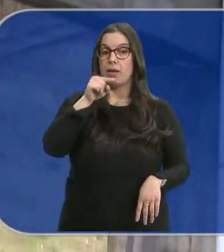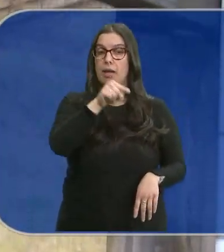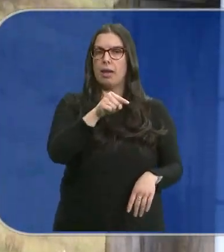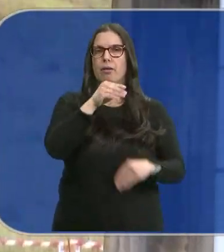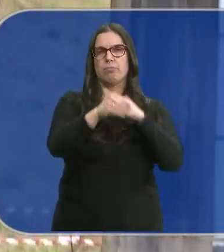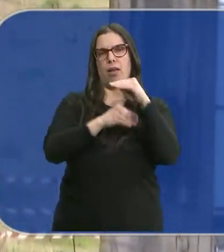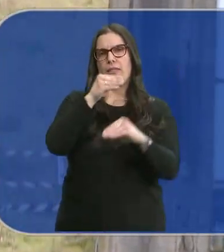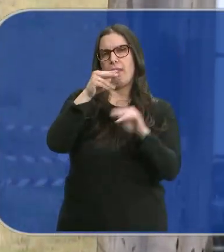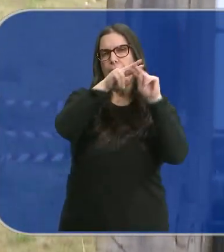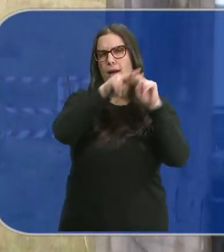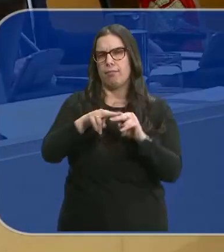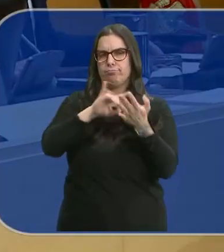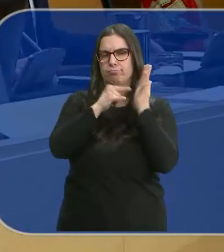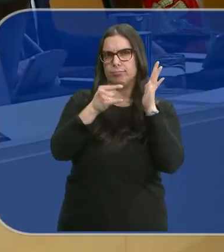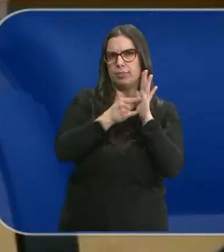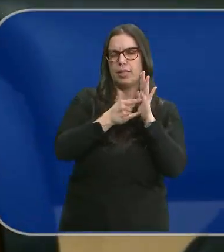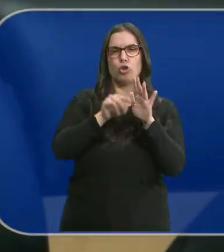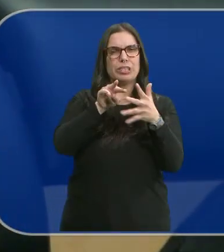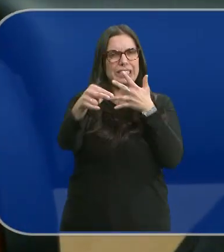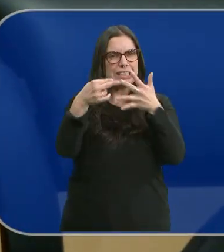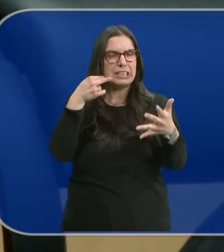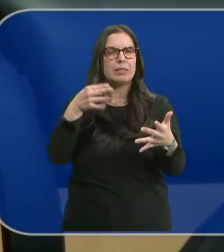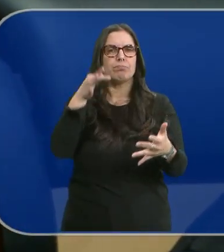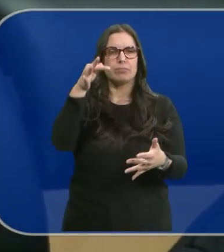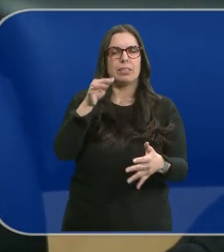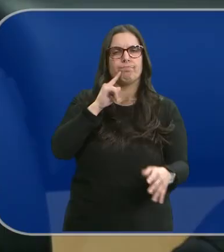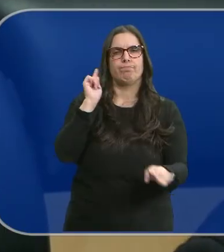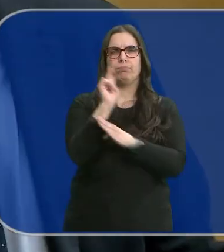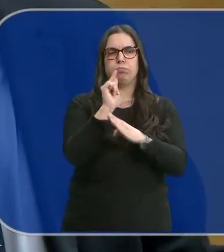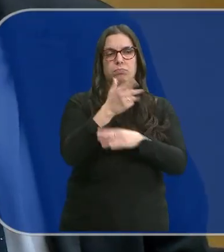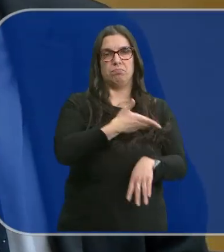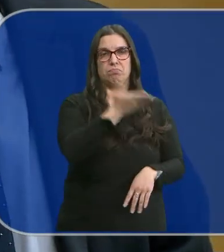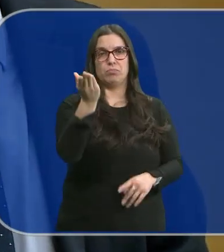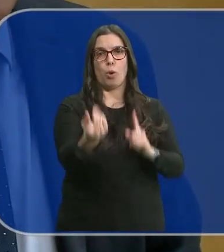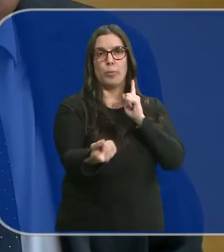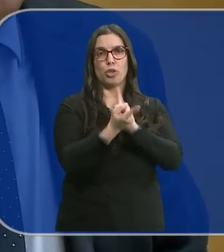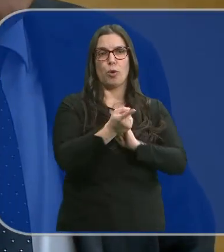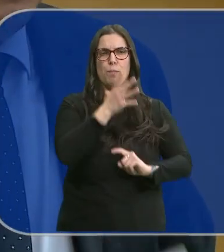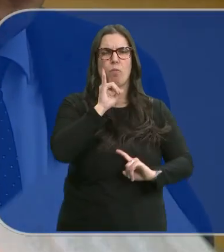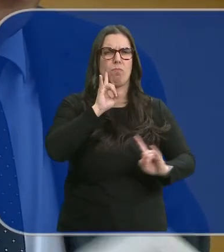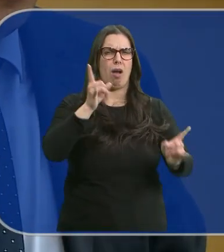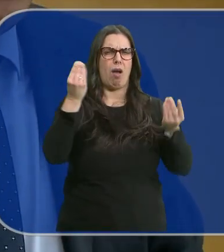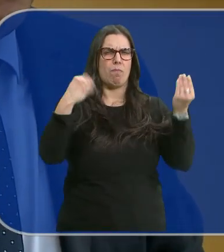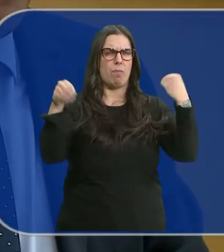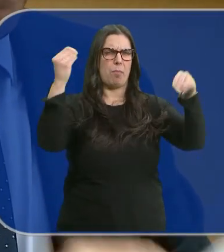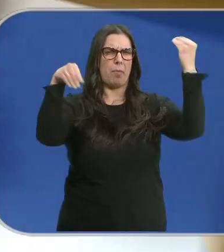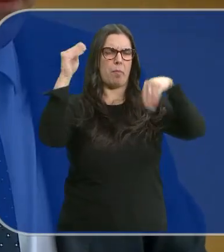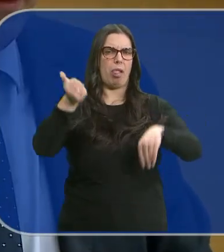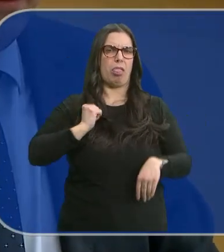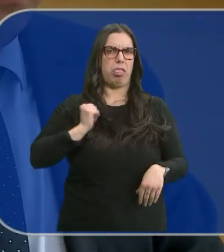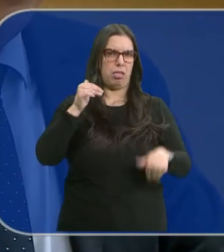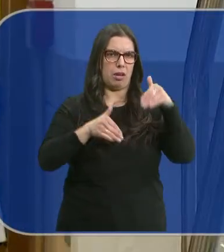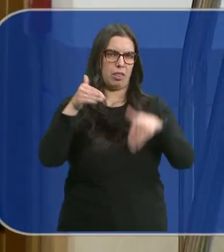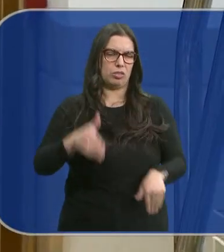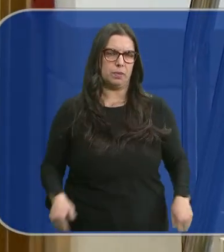Quiñones realizará un análisis técnico desde la transparencia y critica a la oposición por hacer ruido político y uso